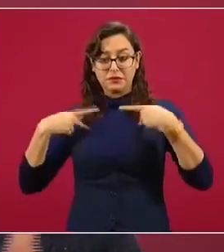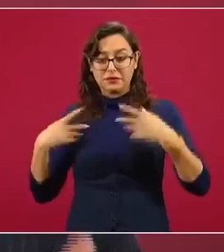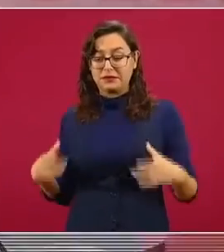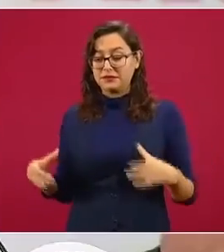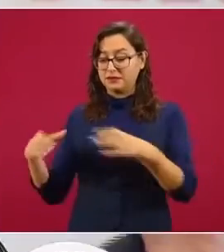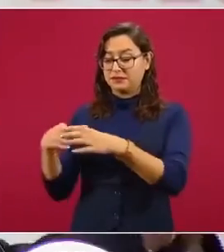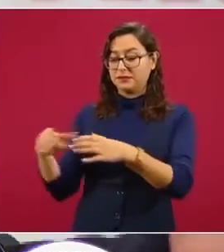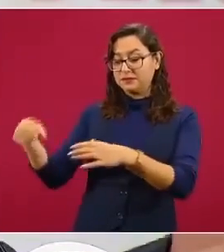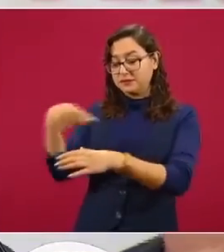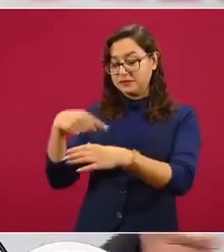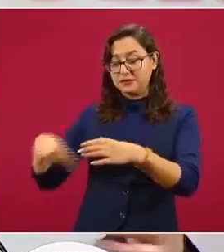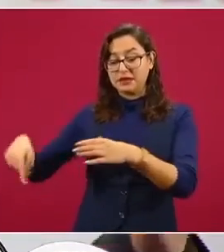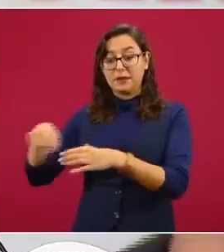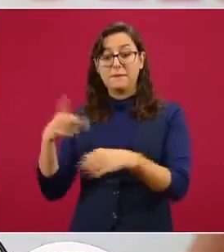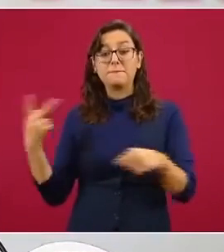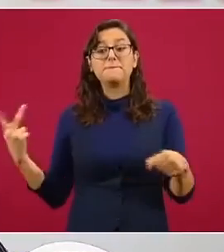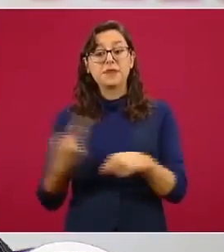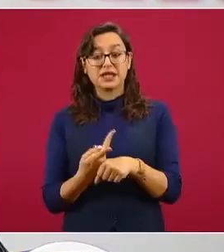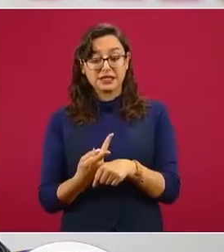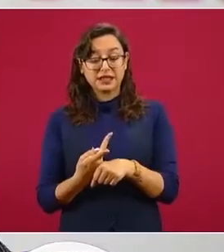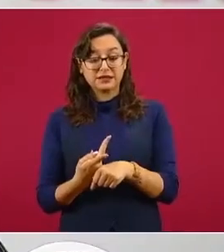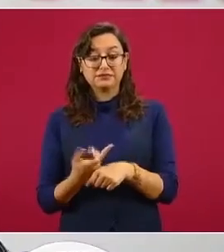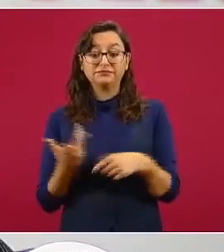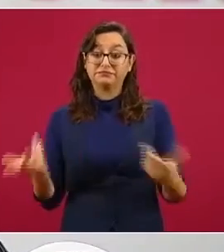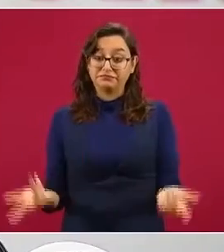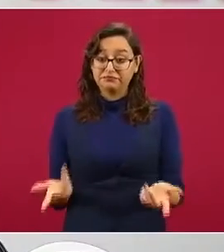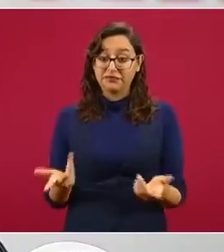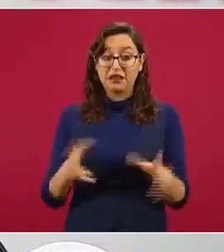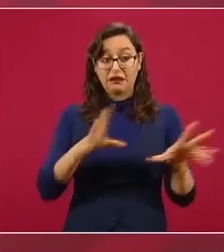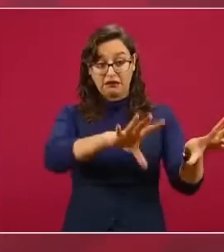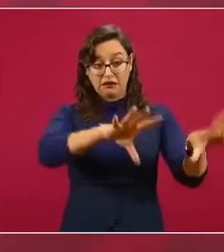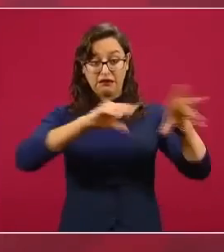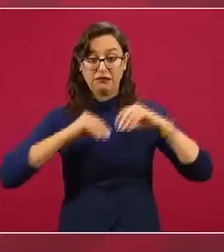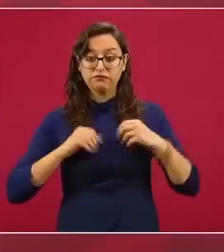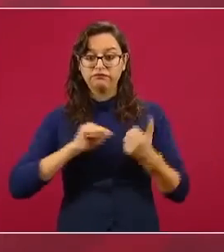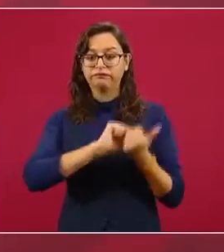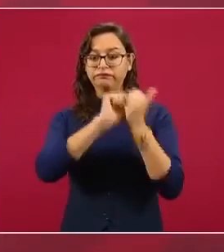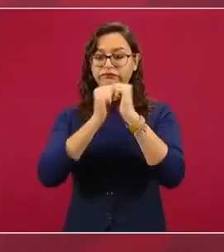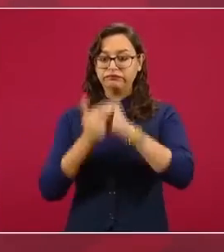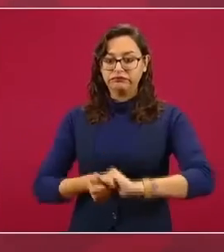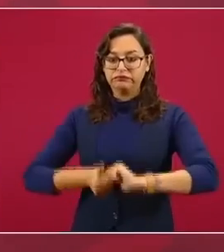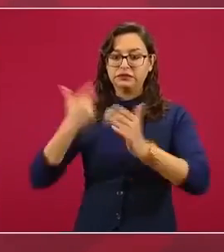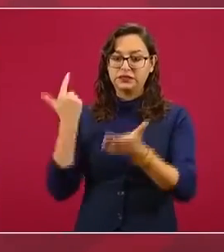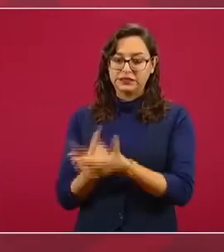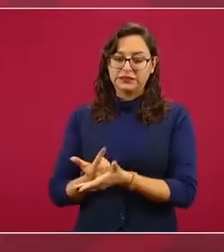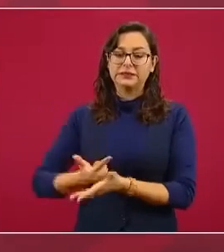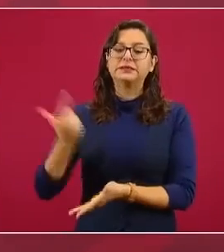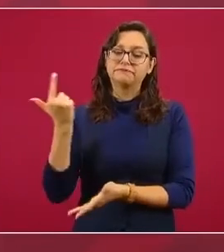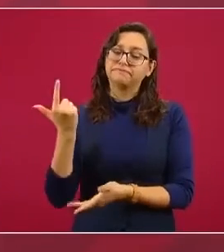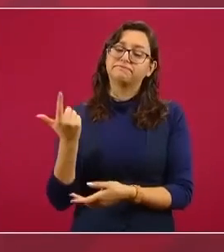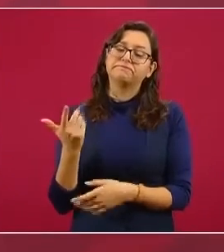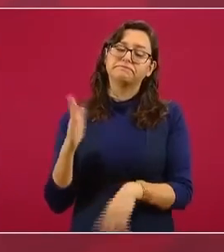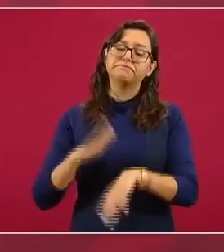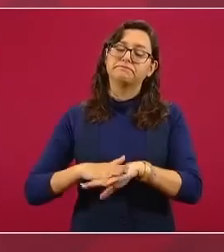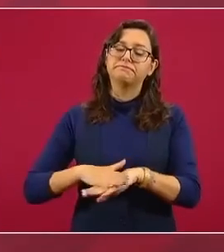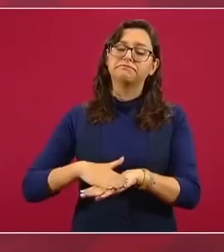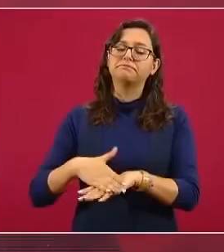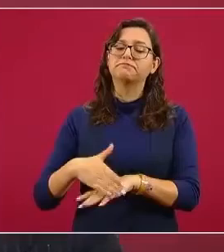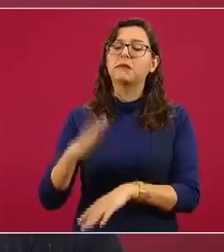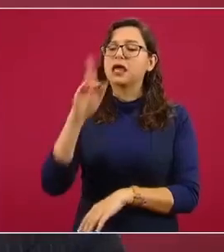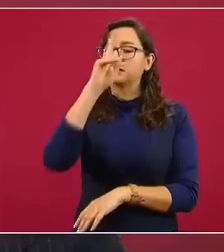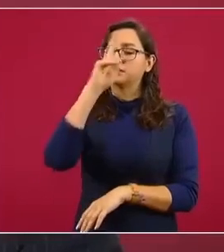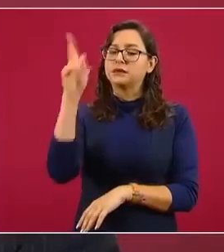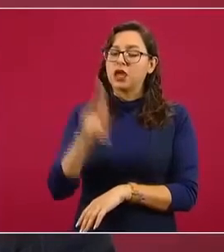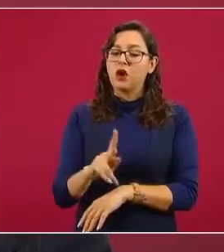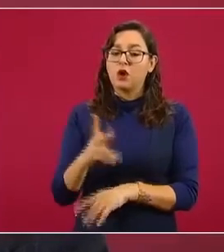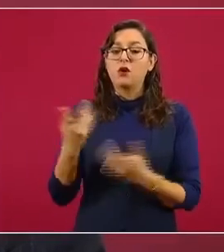probabilidad, riesgo, peligro de que se presente como una enfermedad grave es mucho mayor. Y una enfermedad grave, COVID grave, es una